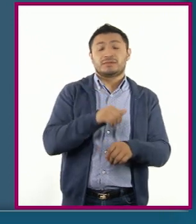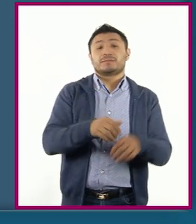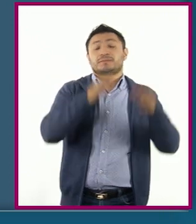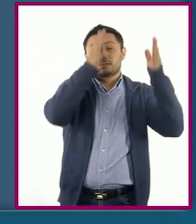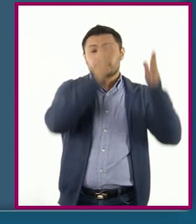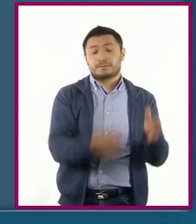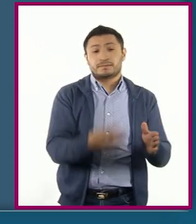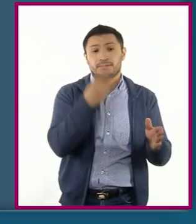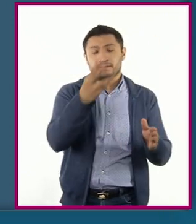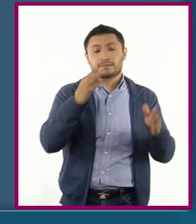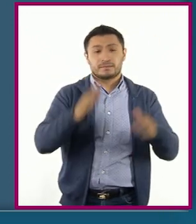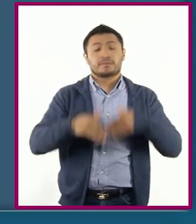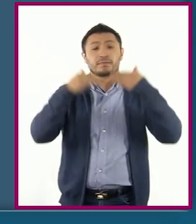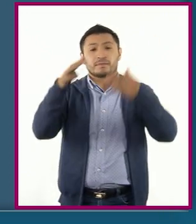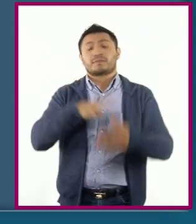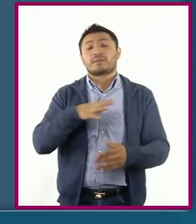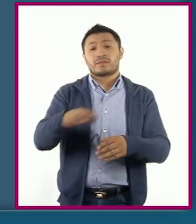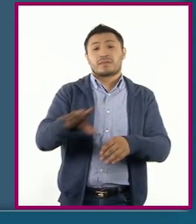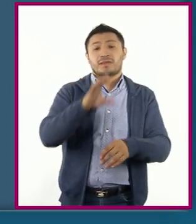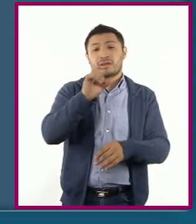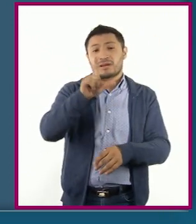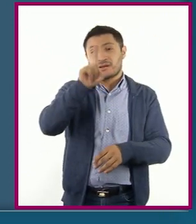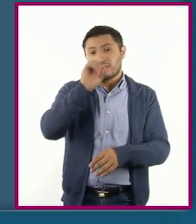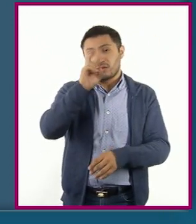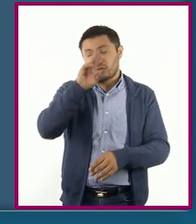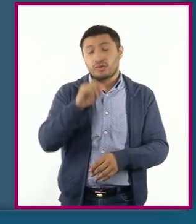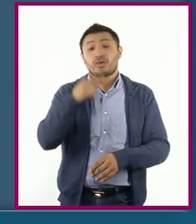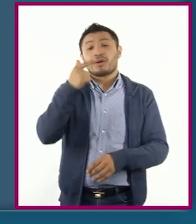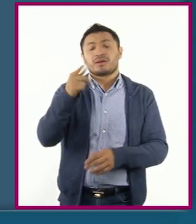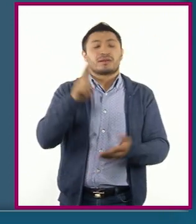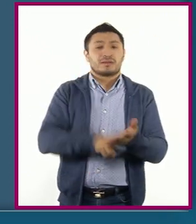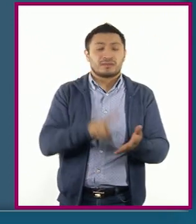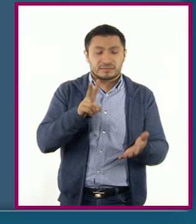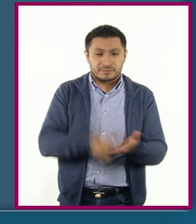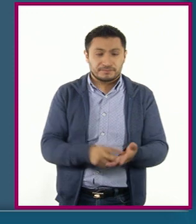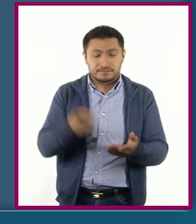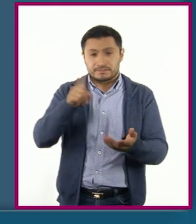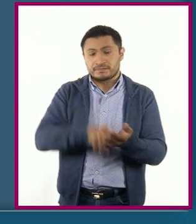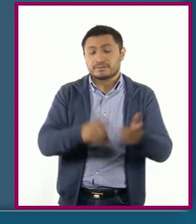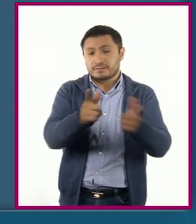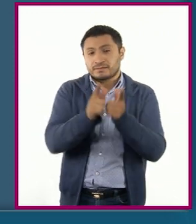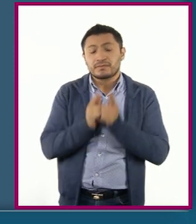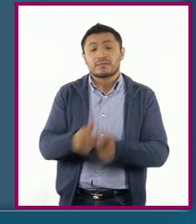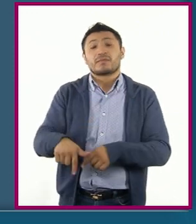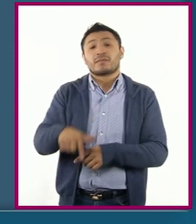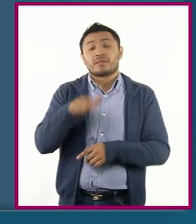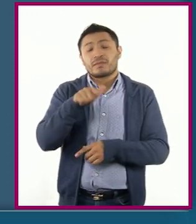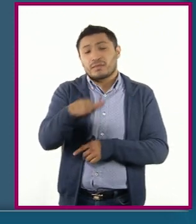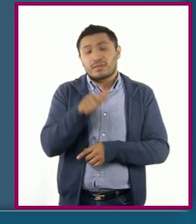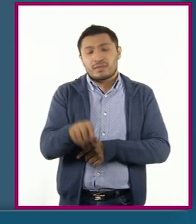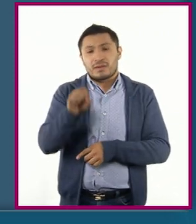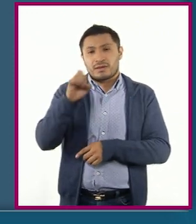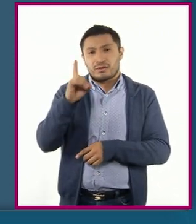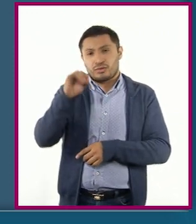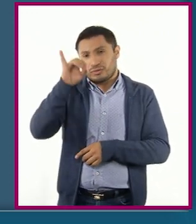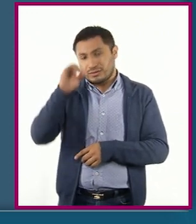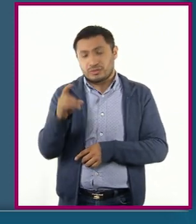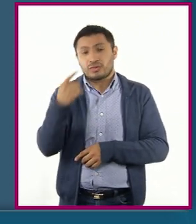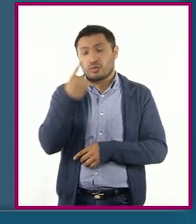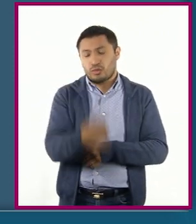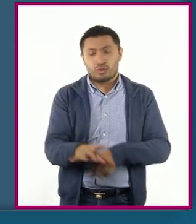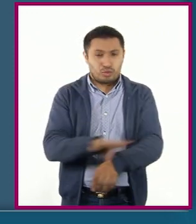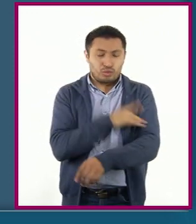órbita externa, el cloro tiene 7 electrones de valencia, por pertenecer al grupo 17, y el sodio, un electrón,